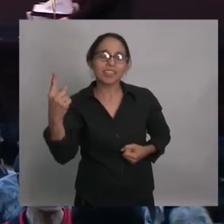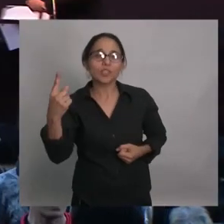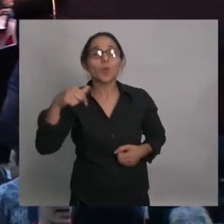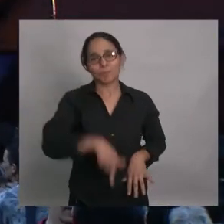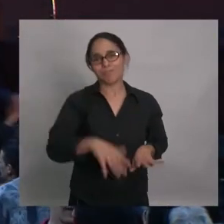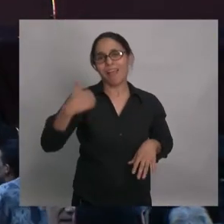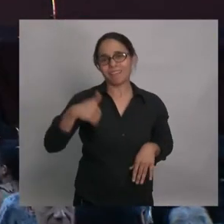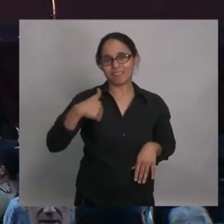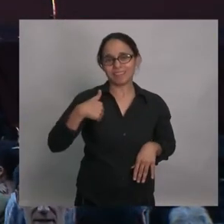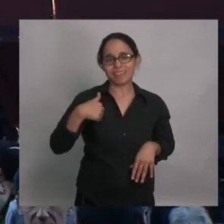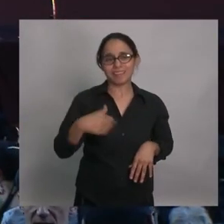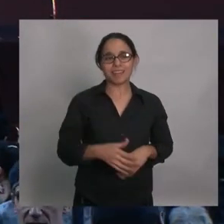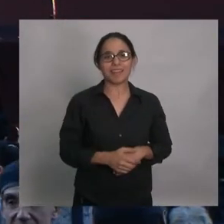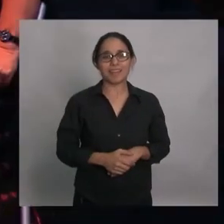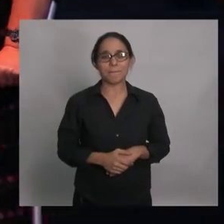argentina